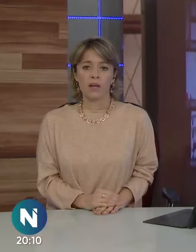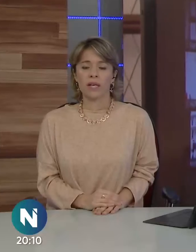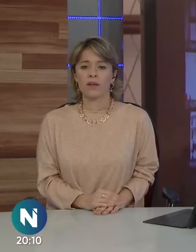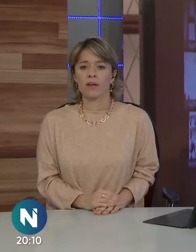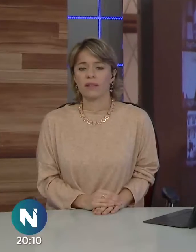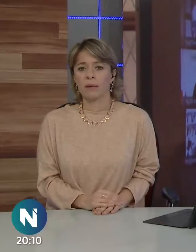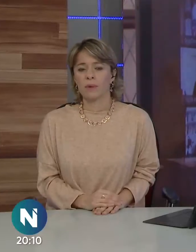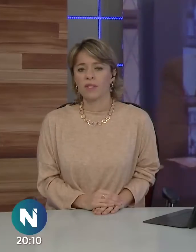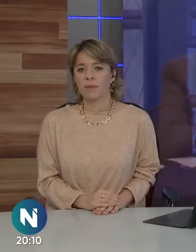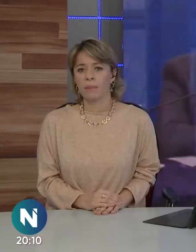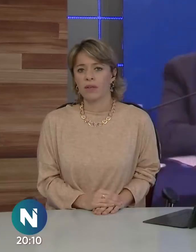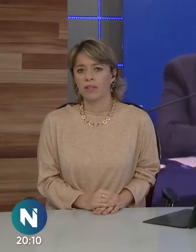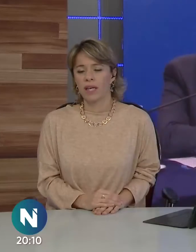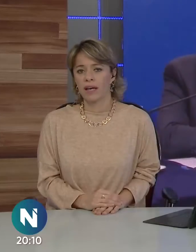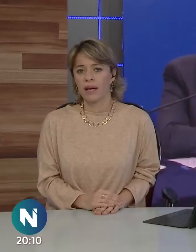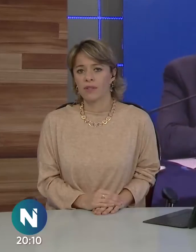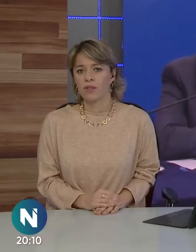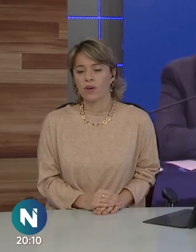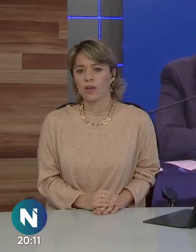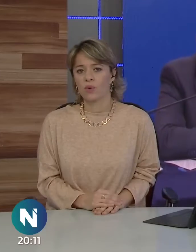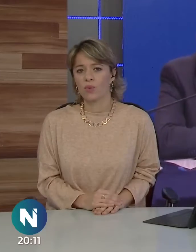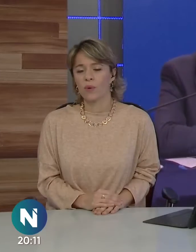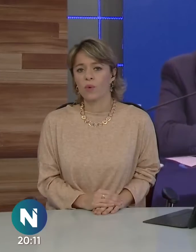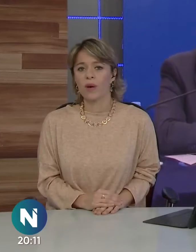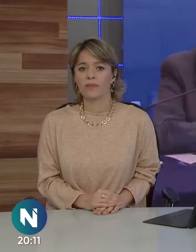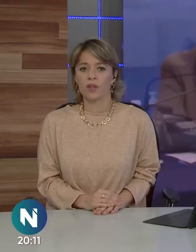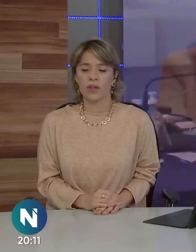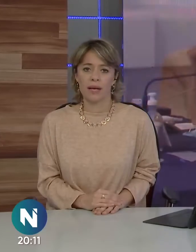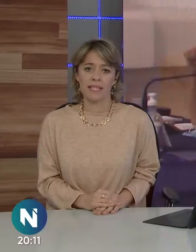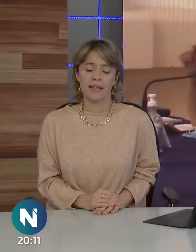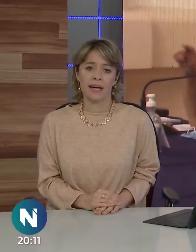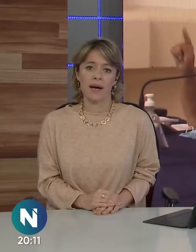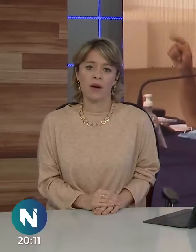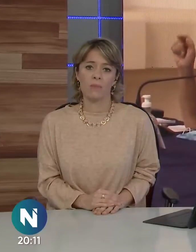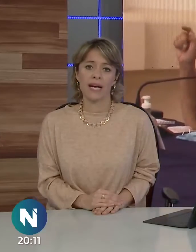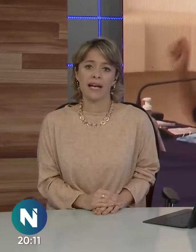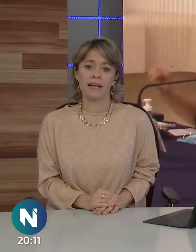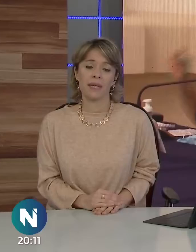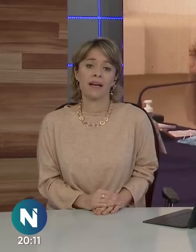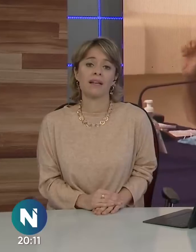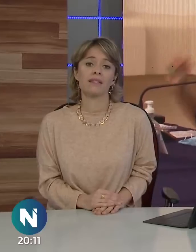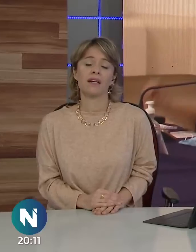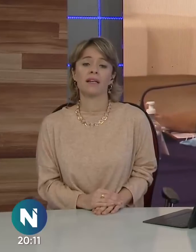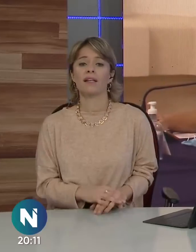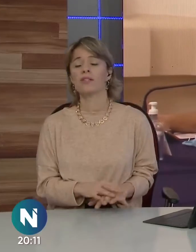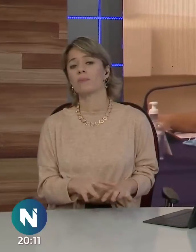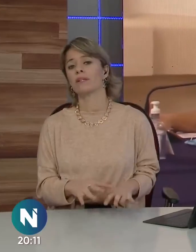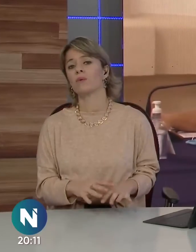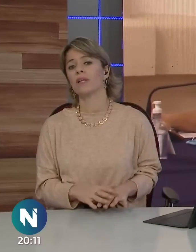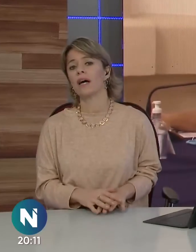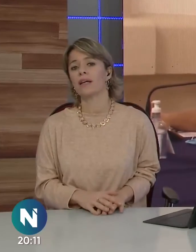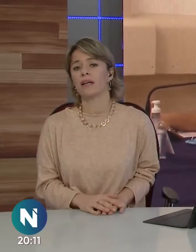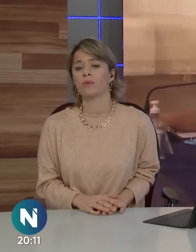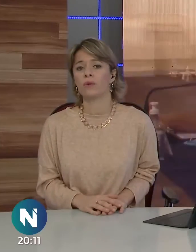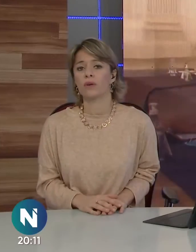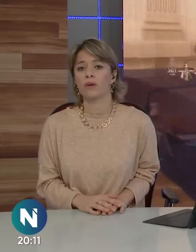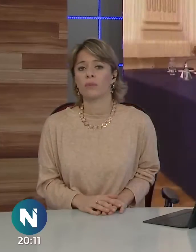y el gobernador de la provincia omar perotti encabezó un nuevo encuentro de la mesa de trabajo para la emergencia que en este caso particular